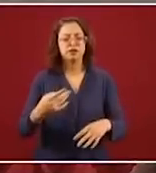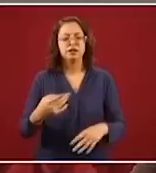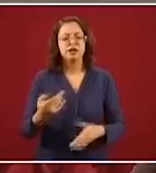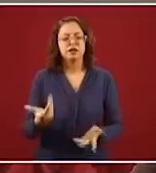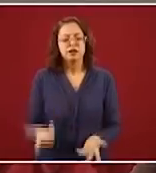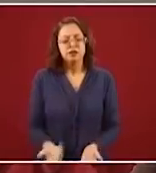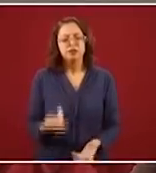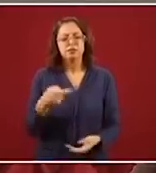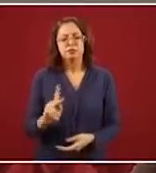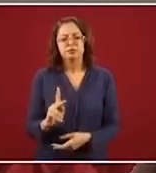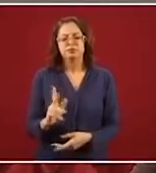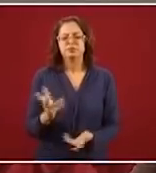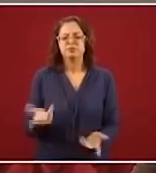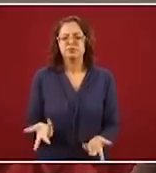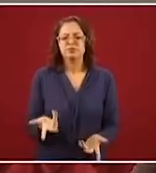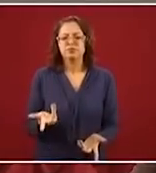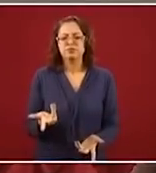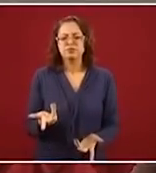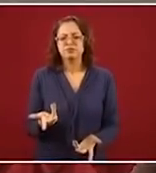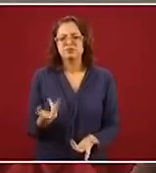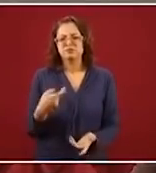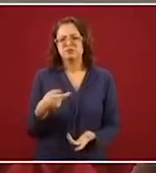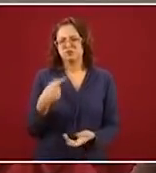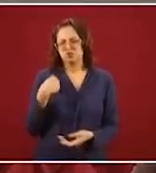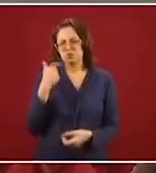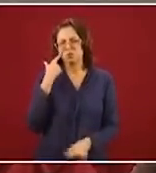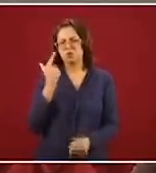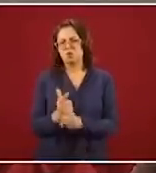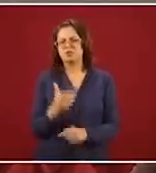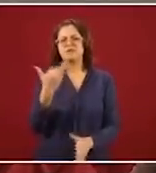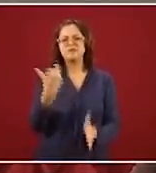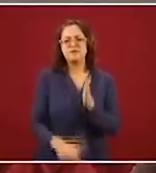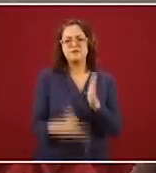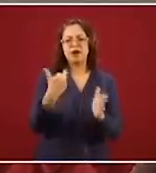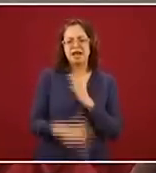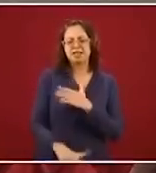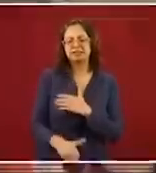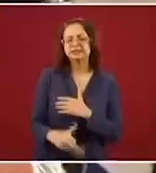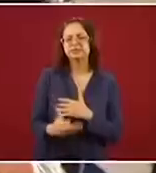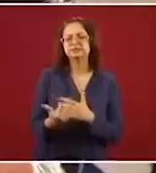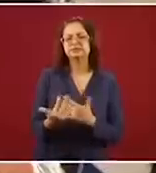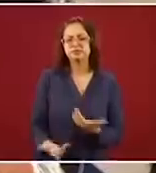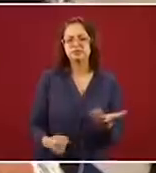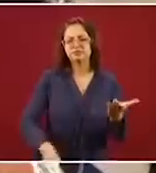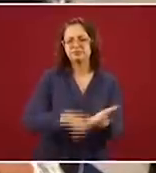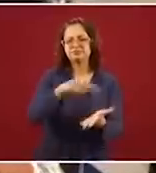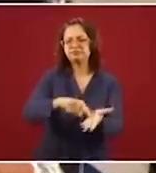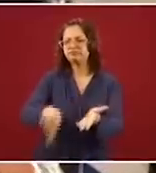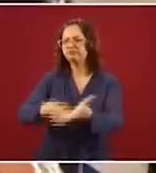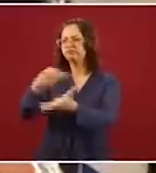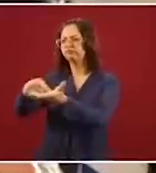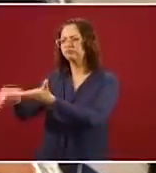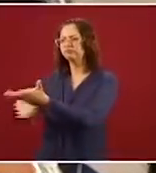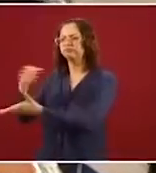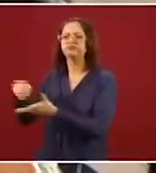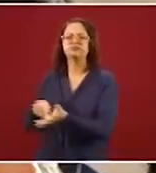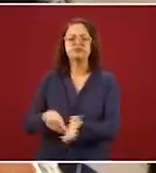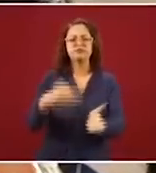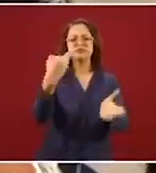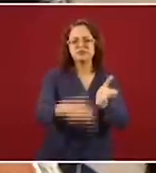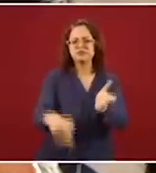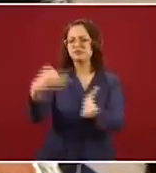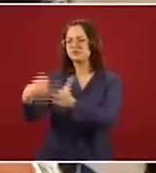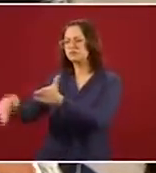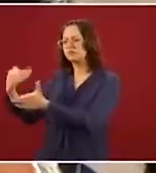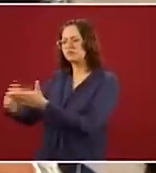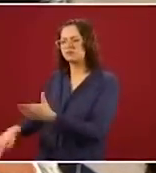Bueno, aquí tenemos una, noté una ausencia en lugares que sí hay mucha deuda social y mucho incremento de